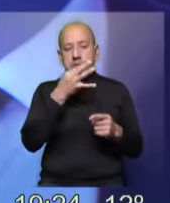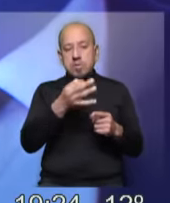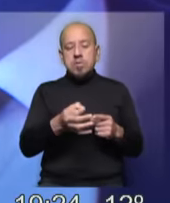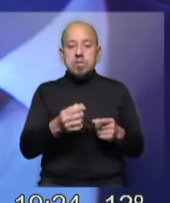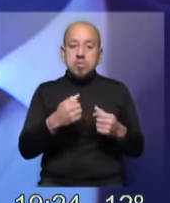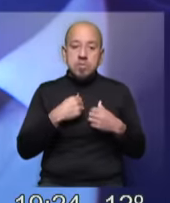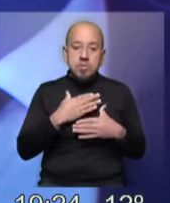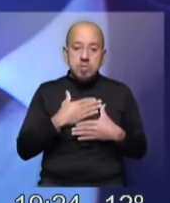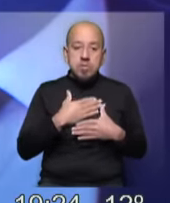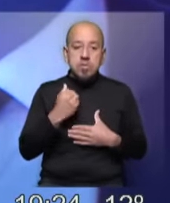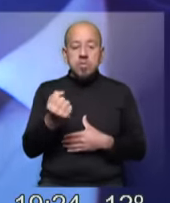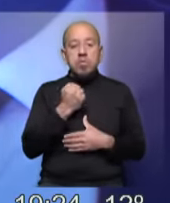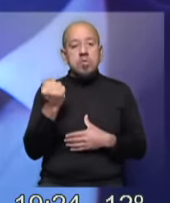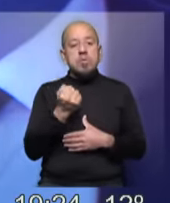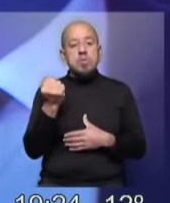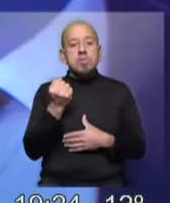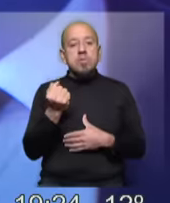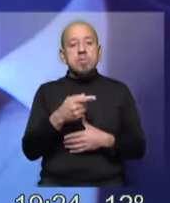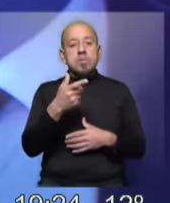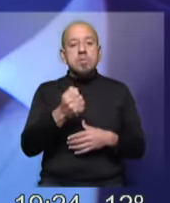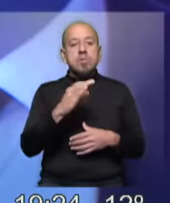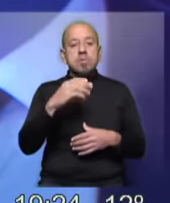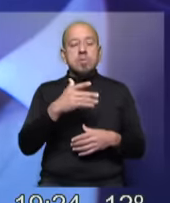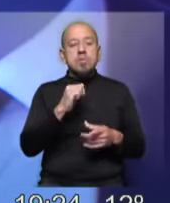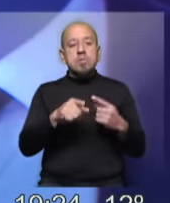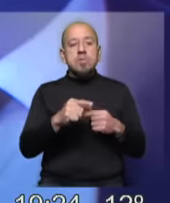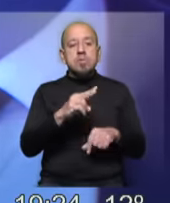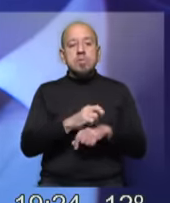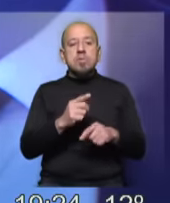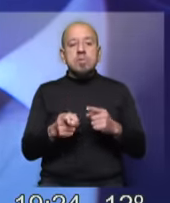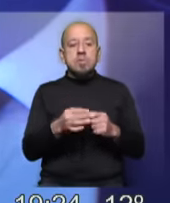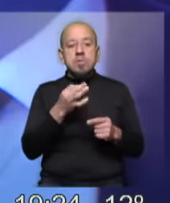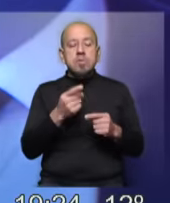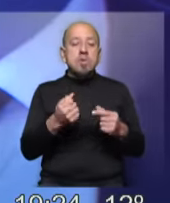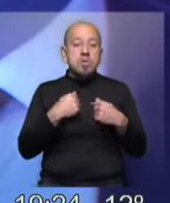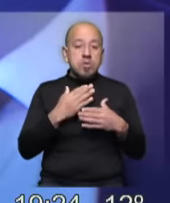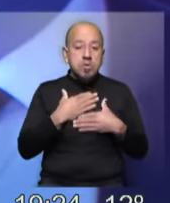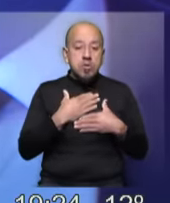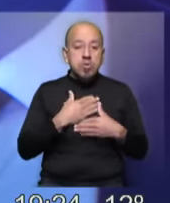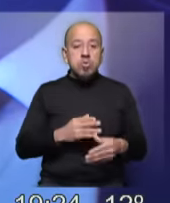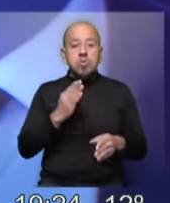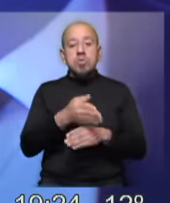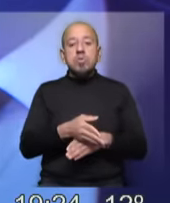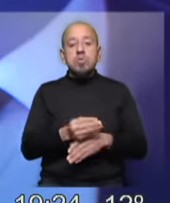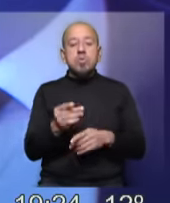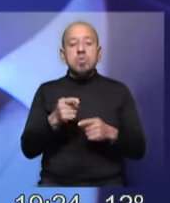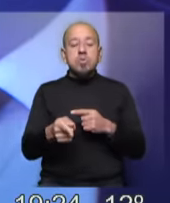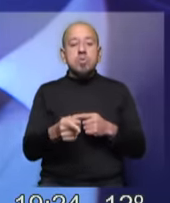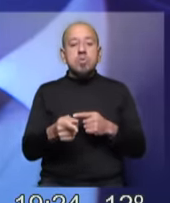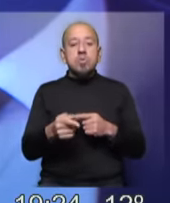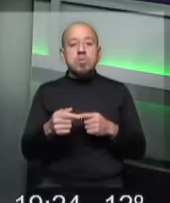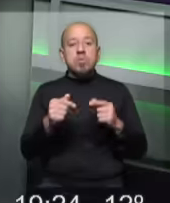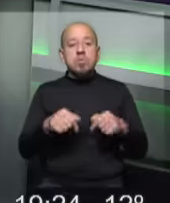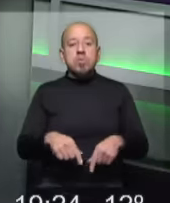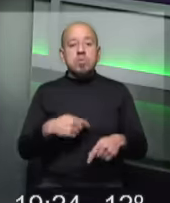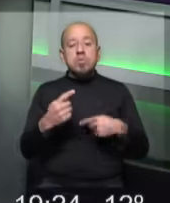para mí no es menor, una declaración de H ante Fiscalía en la que dice: si yo hubiera accedido a todo esto que me pedían, hoy seguiría siendo